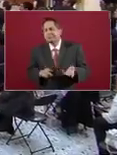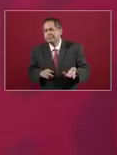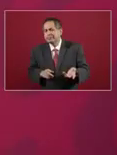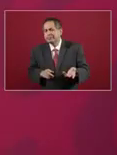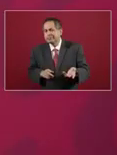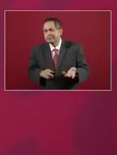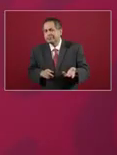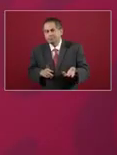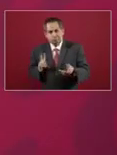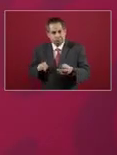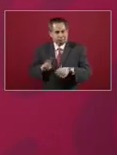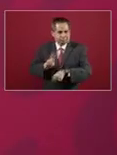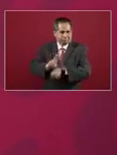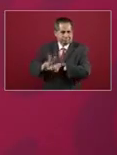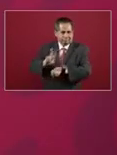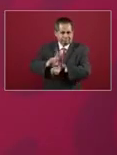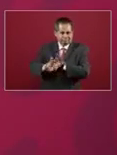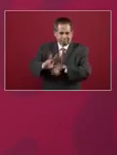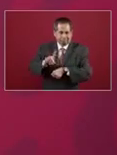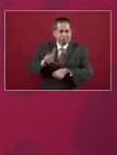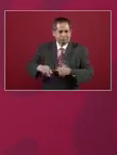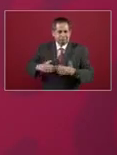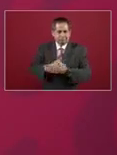era venezolano,